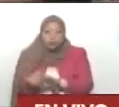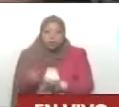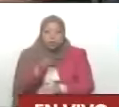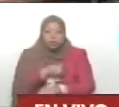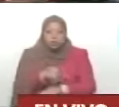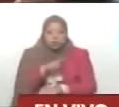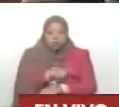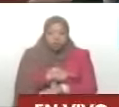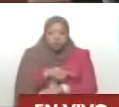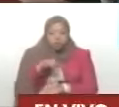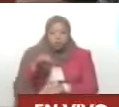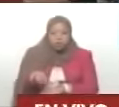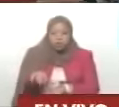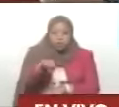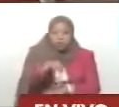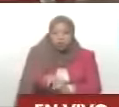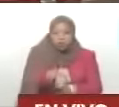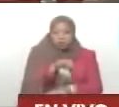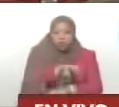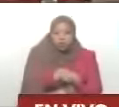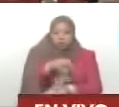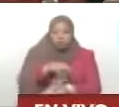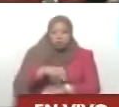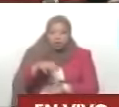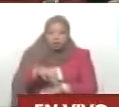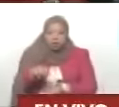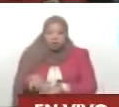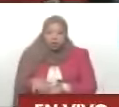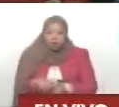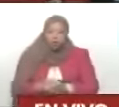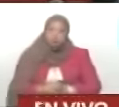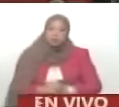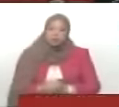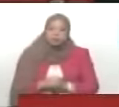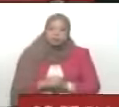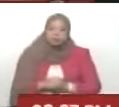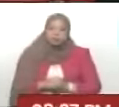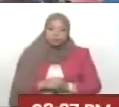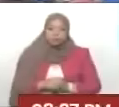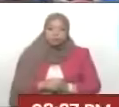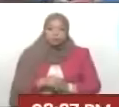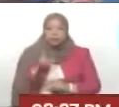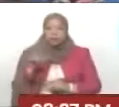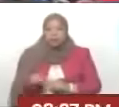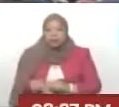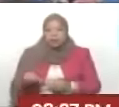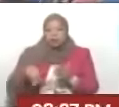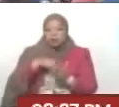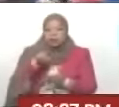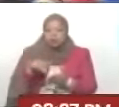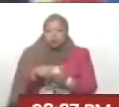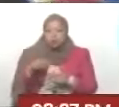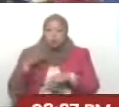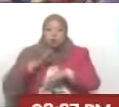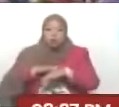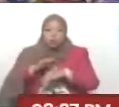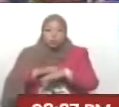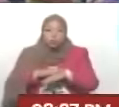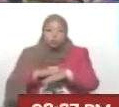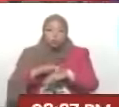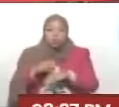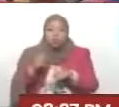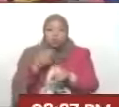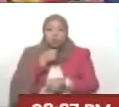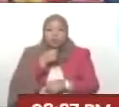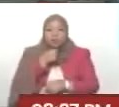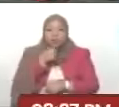de lo local a lo regional, de lo regional a lo nacional, autoconvocándose. Bueno, a mí me